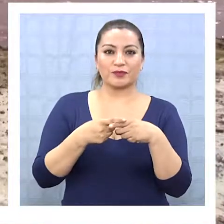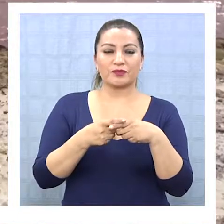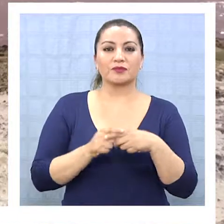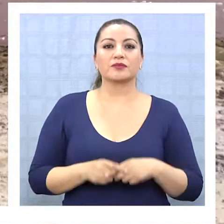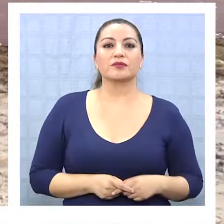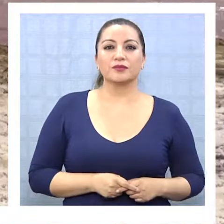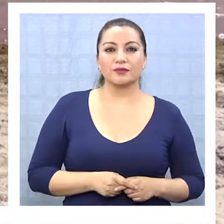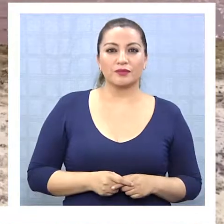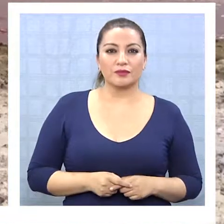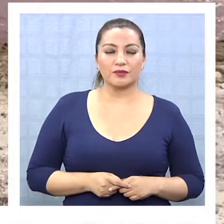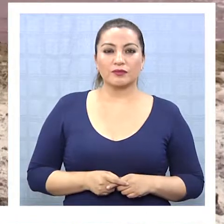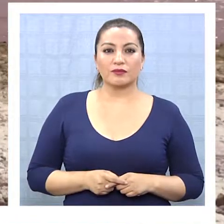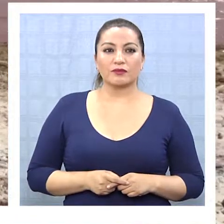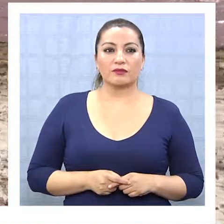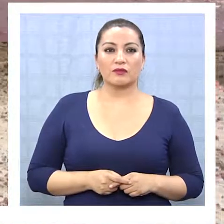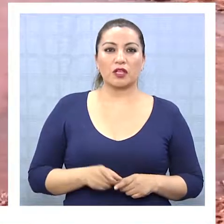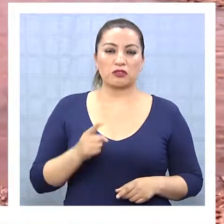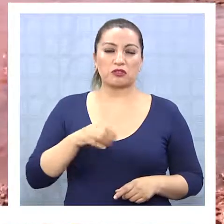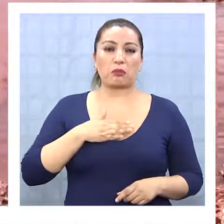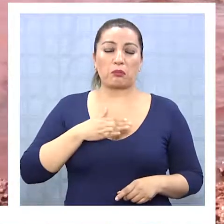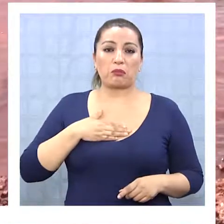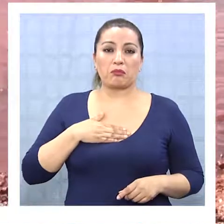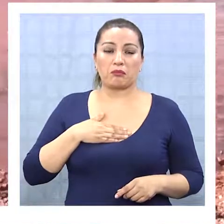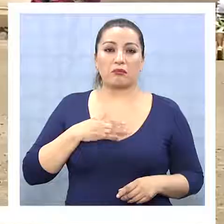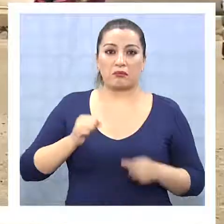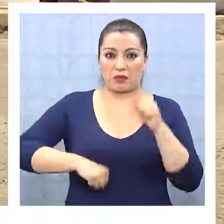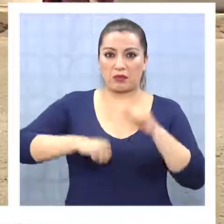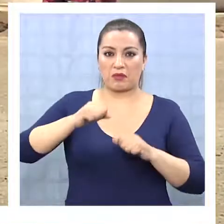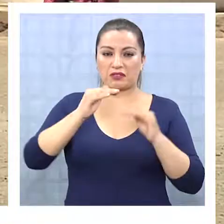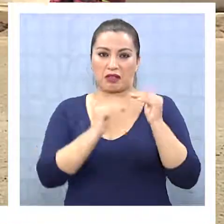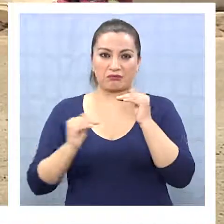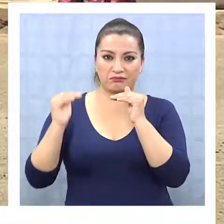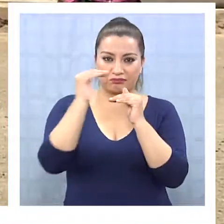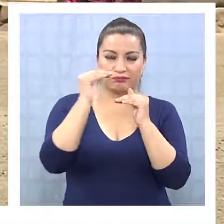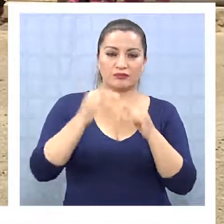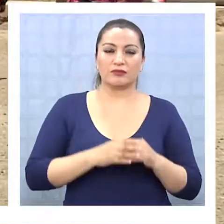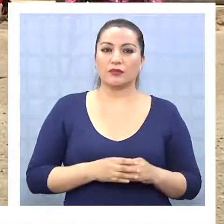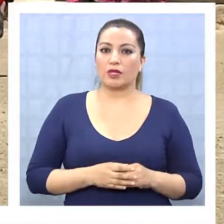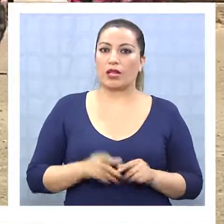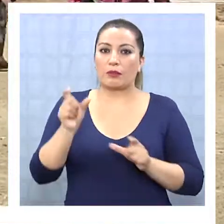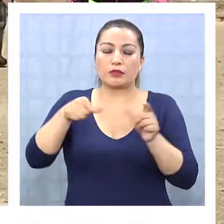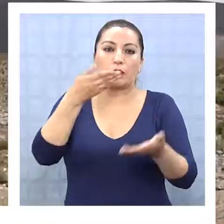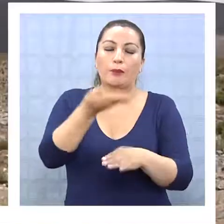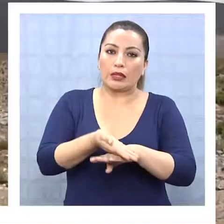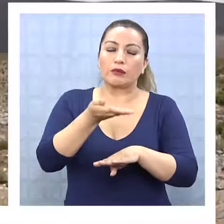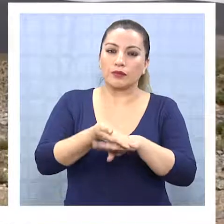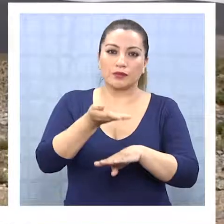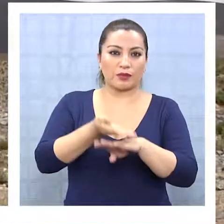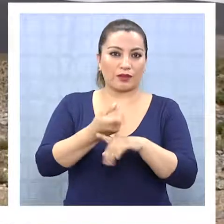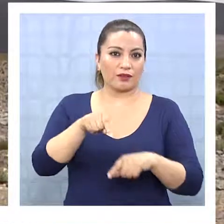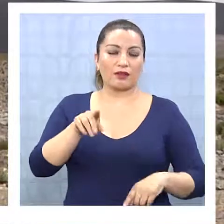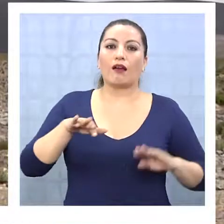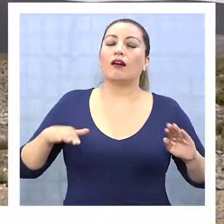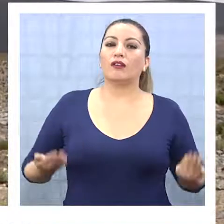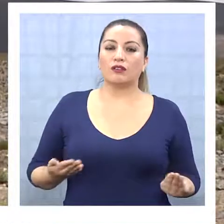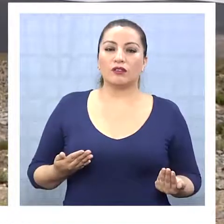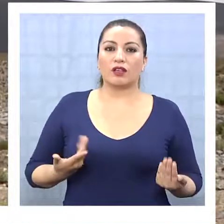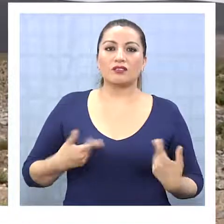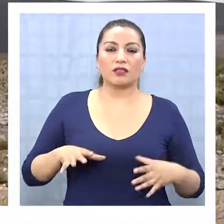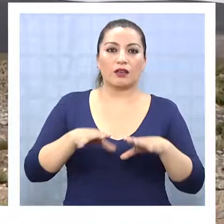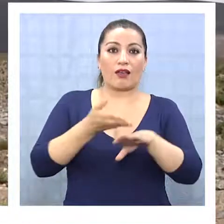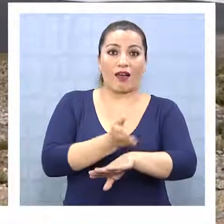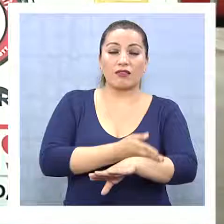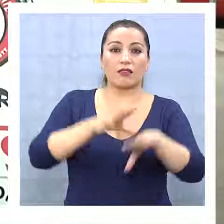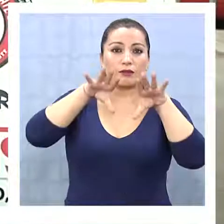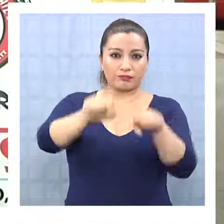que ahí, bueno, estamos bien posicionados, la verdad. Claro, hay mucha demanda, sobre todo ahora que